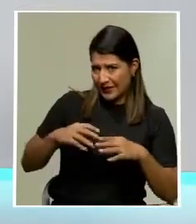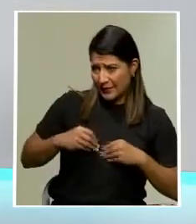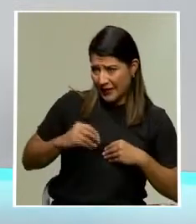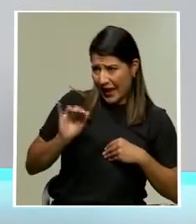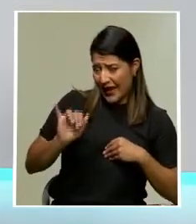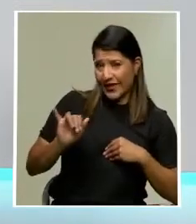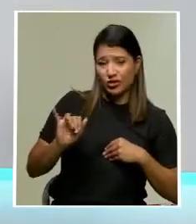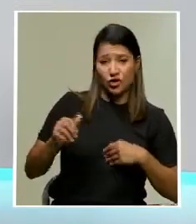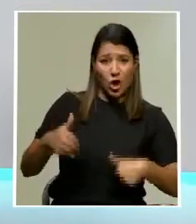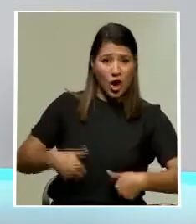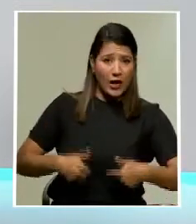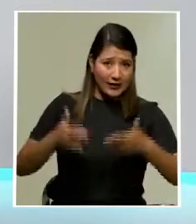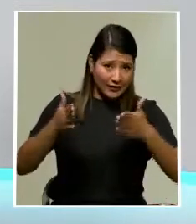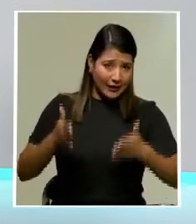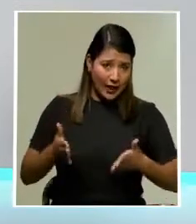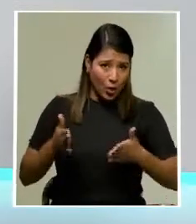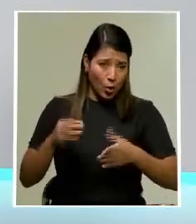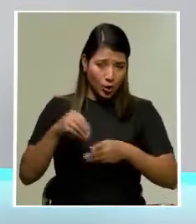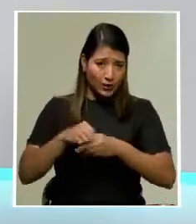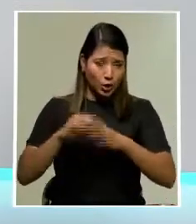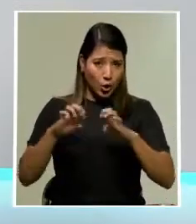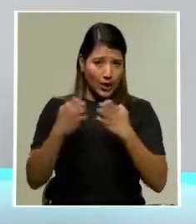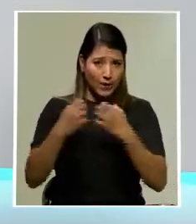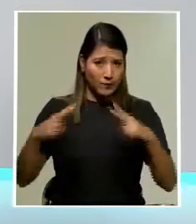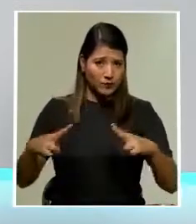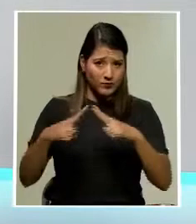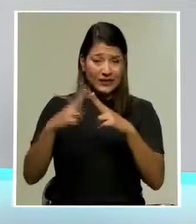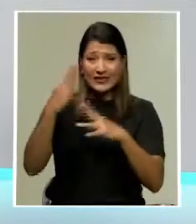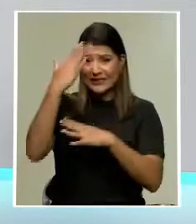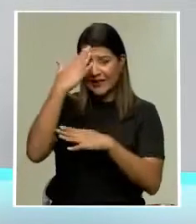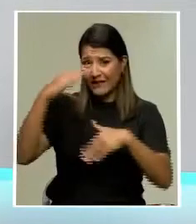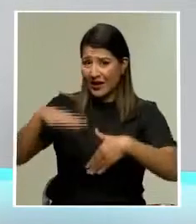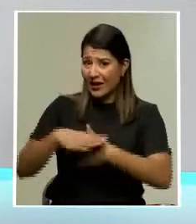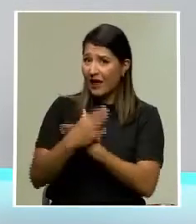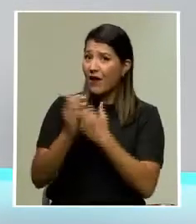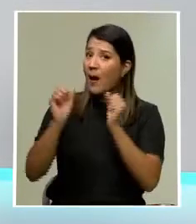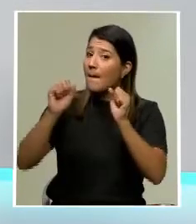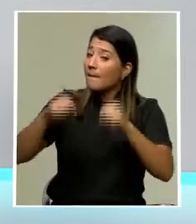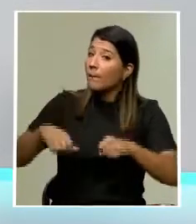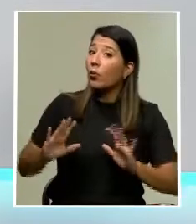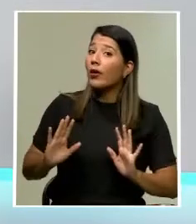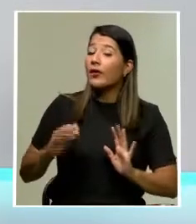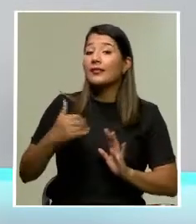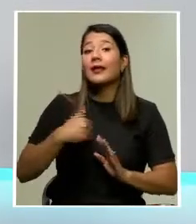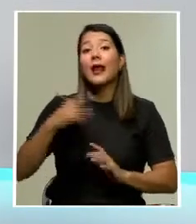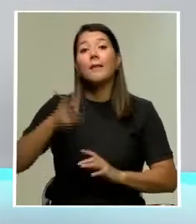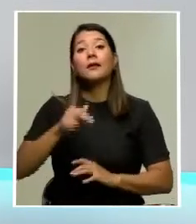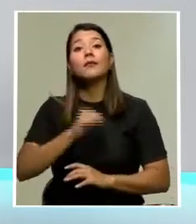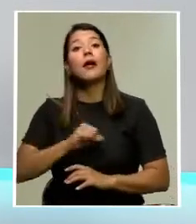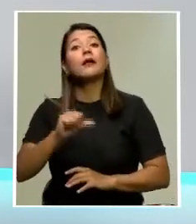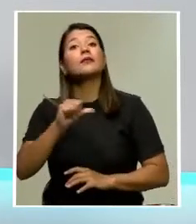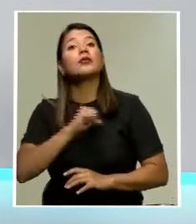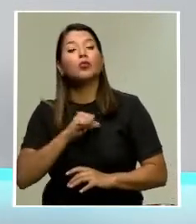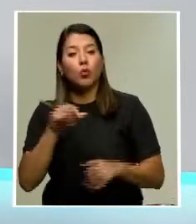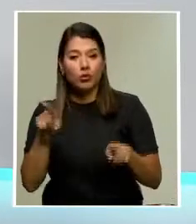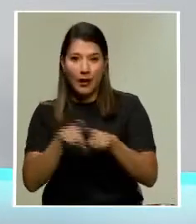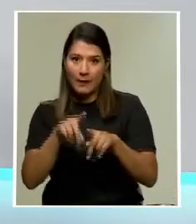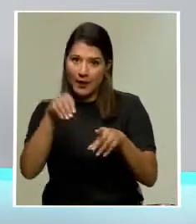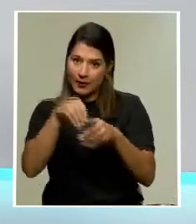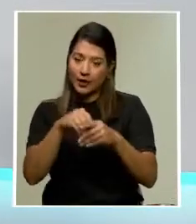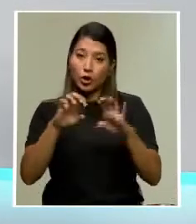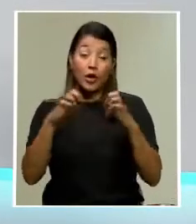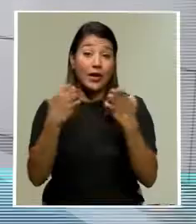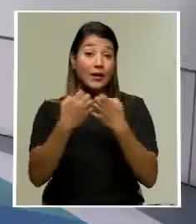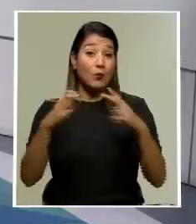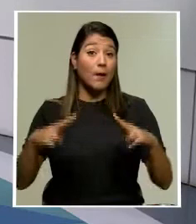también el entrenador, de saber que Keylor Navas podría empezar un movimiento como este también ahí en el camerino, ¿verdad?, del